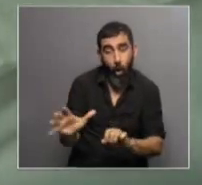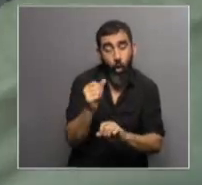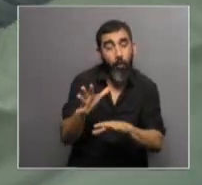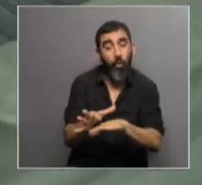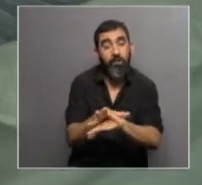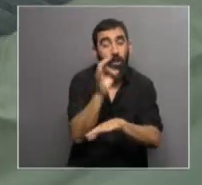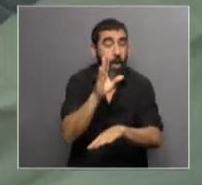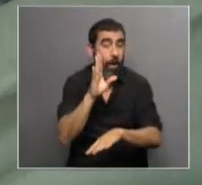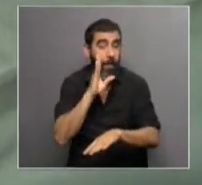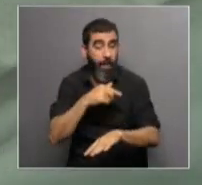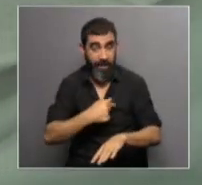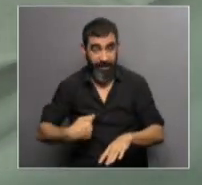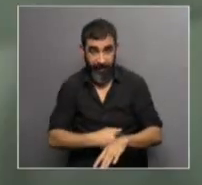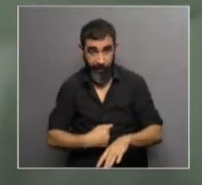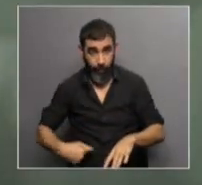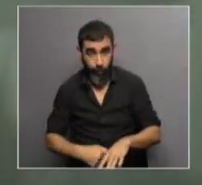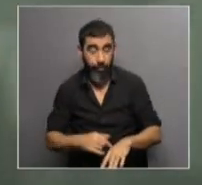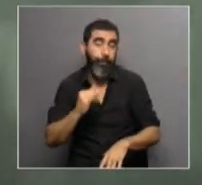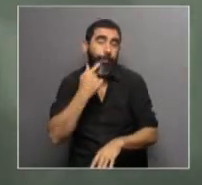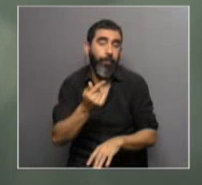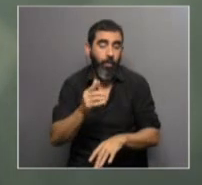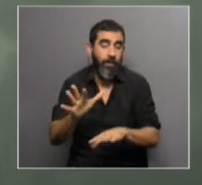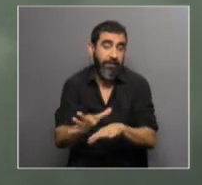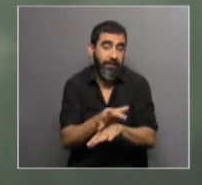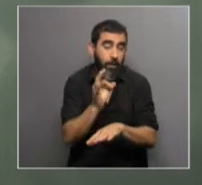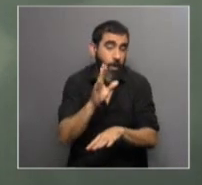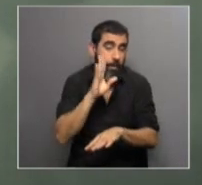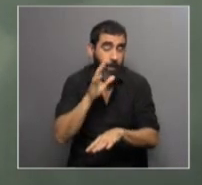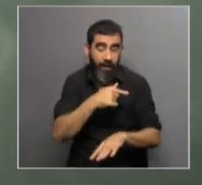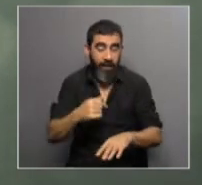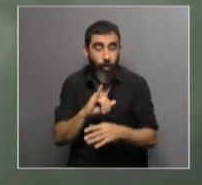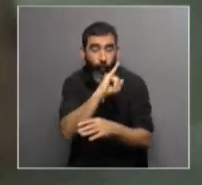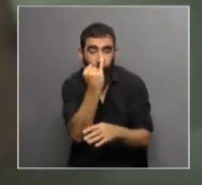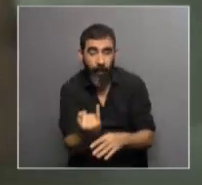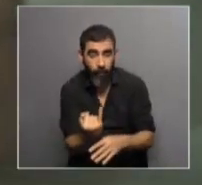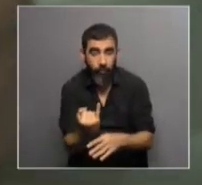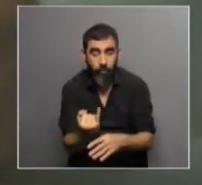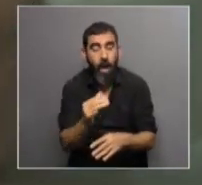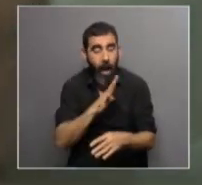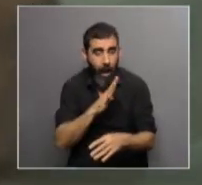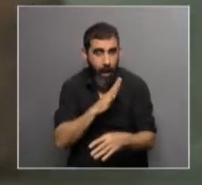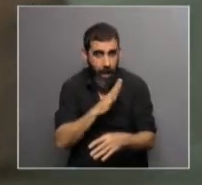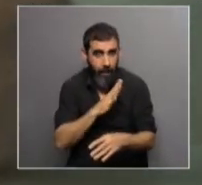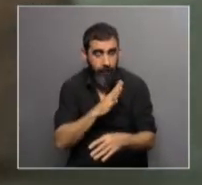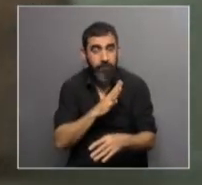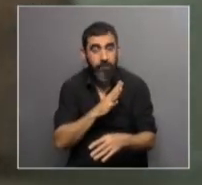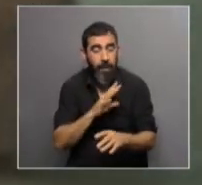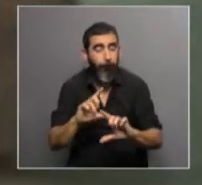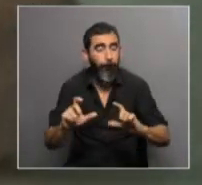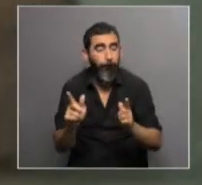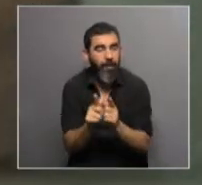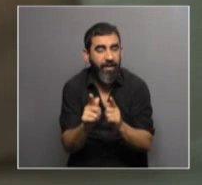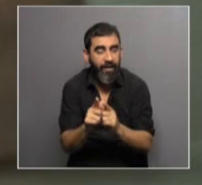madres intestinales si tomamos células madres del intestino delgado vamos a obtener un este mini